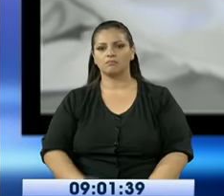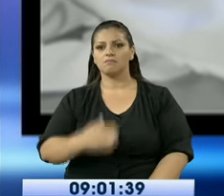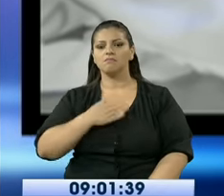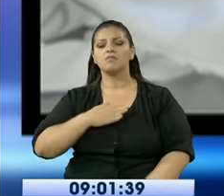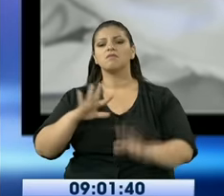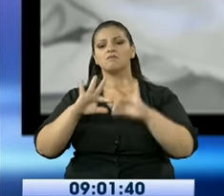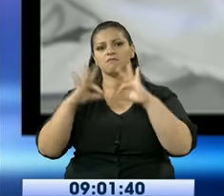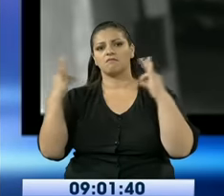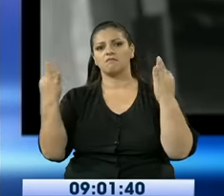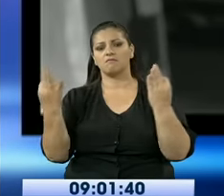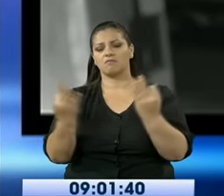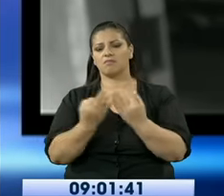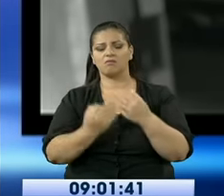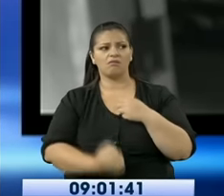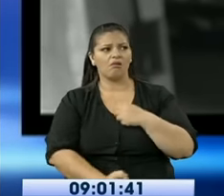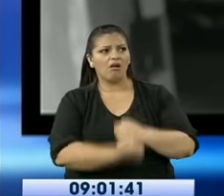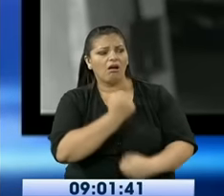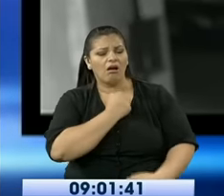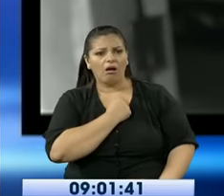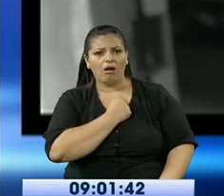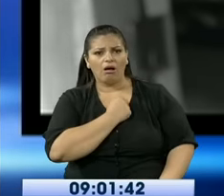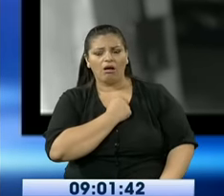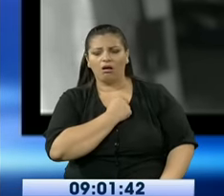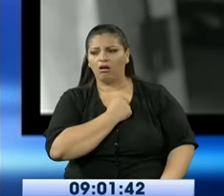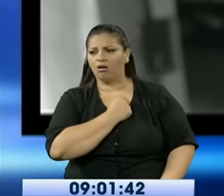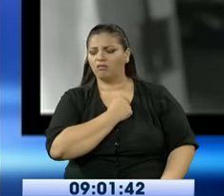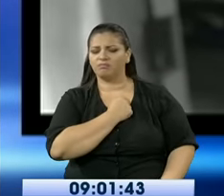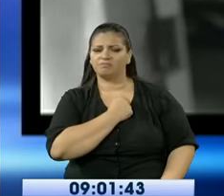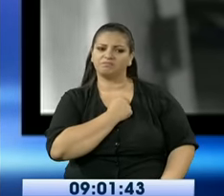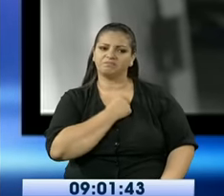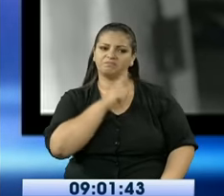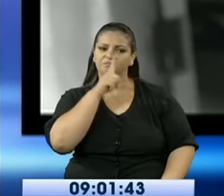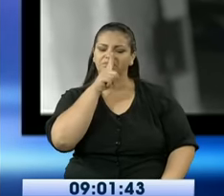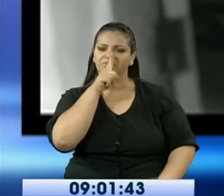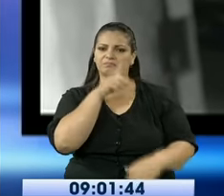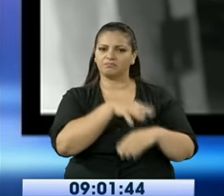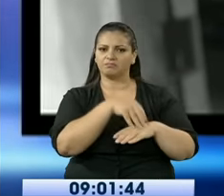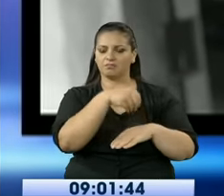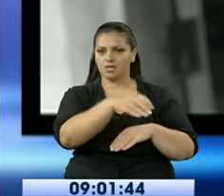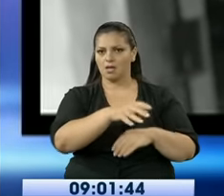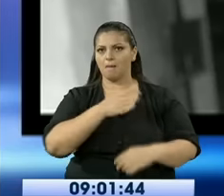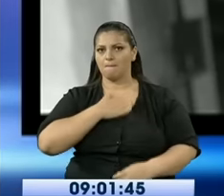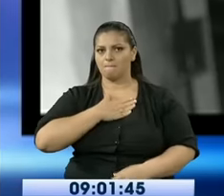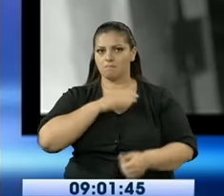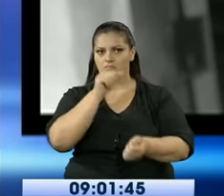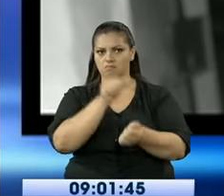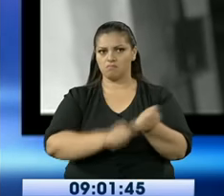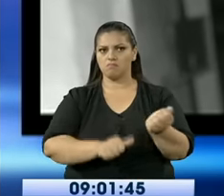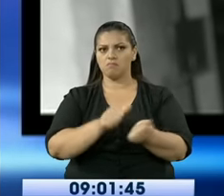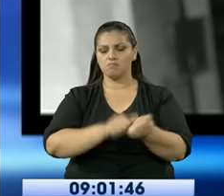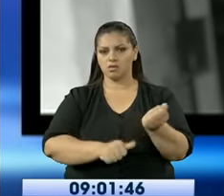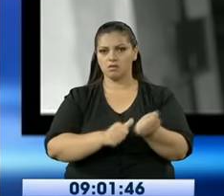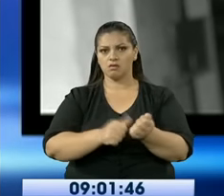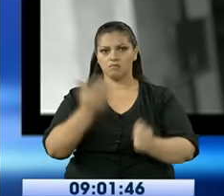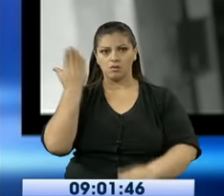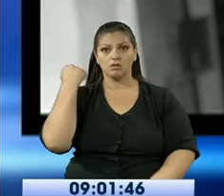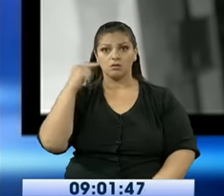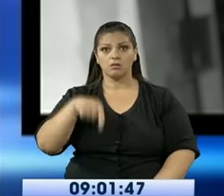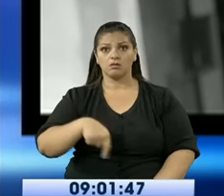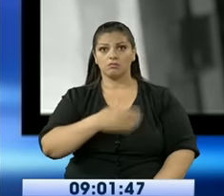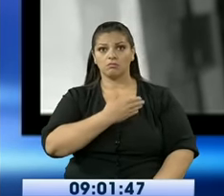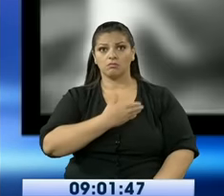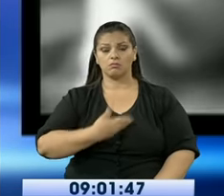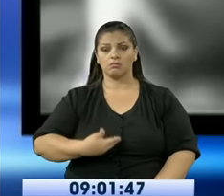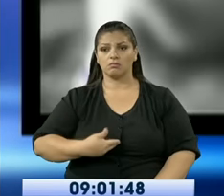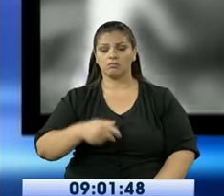espalda. Nuestra familia me ha dado la espalda. Tengo una hermana que es la presidenta de aquí, del GAS parroquial de Chanduy.